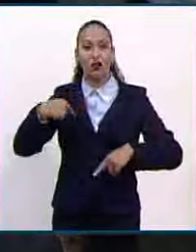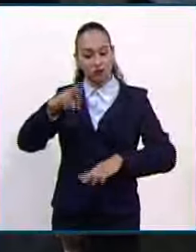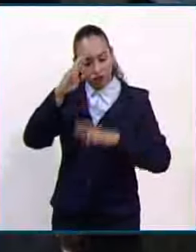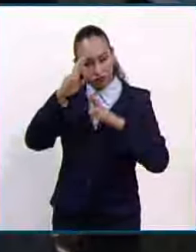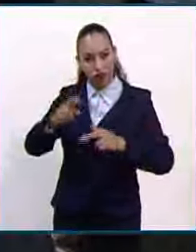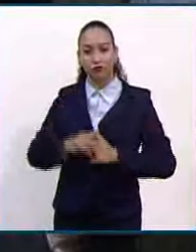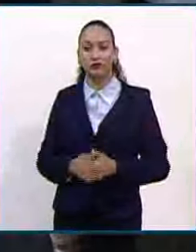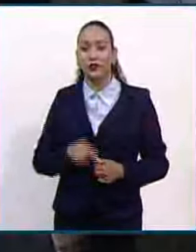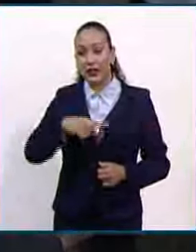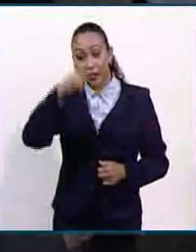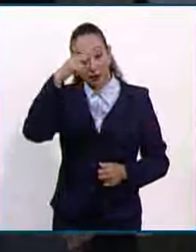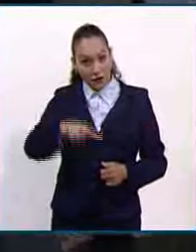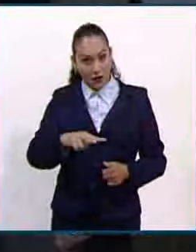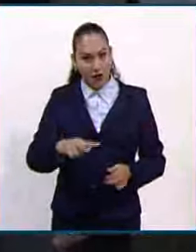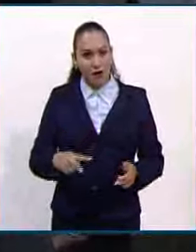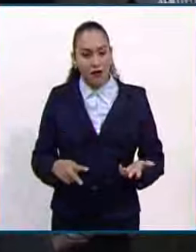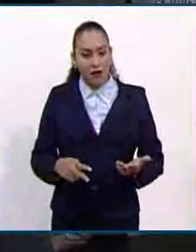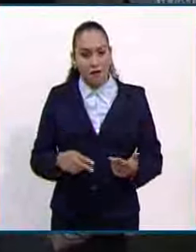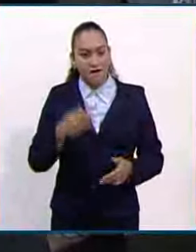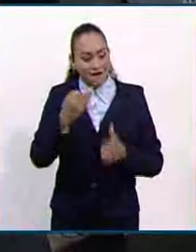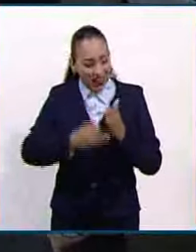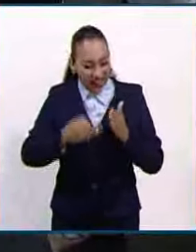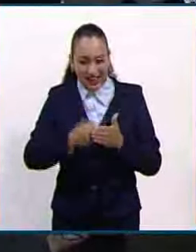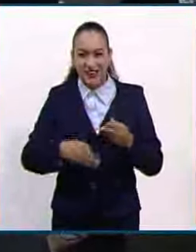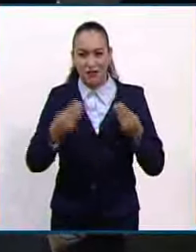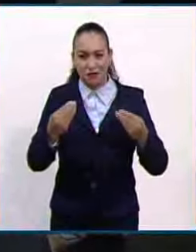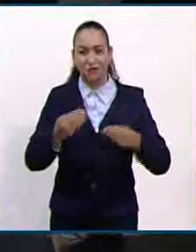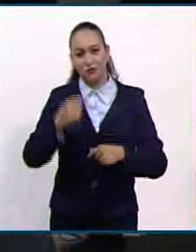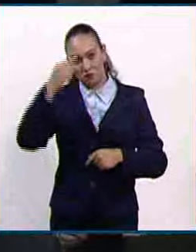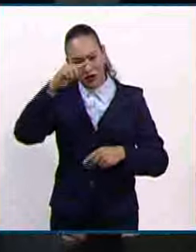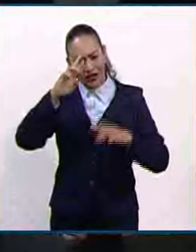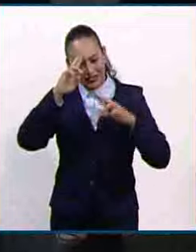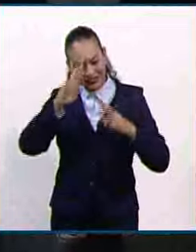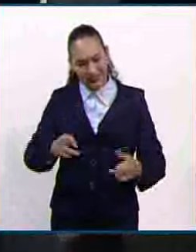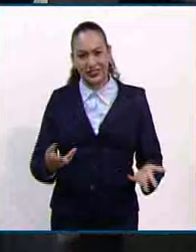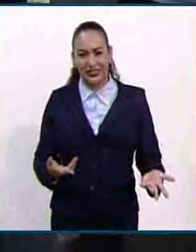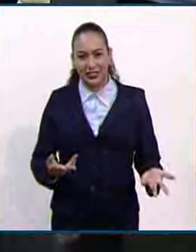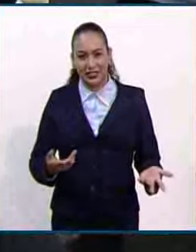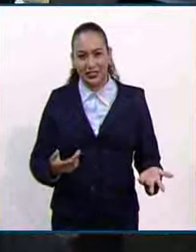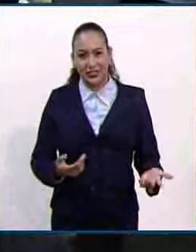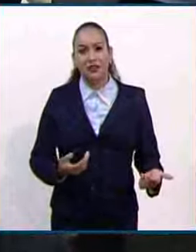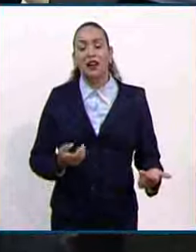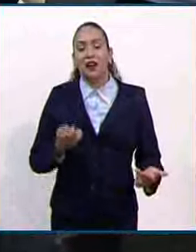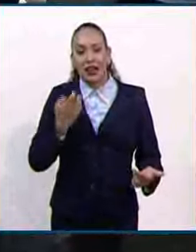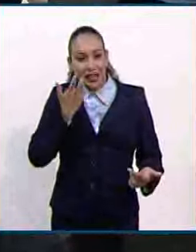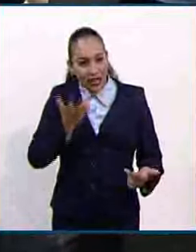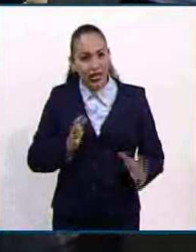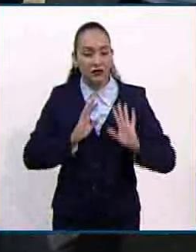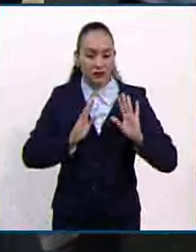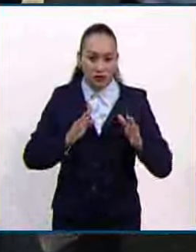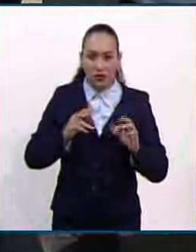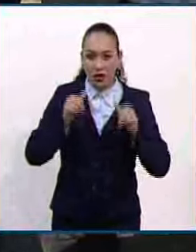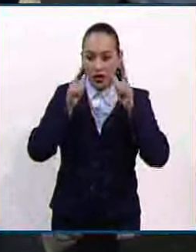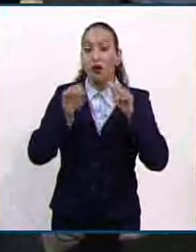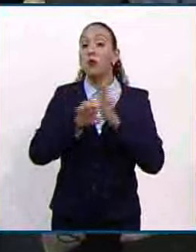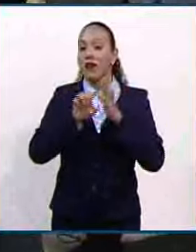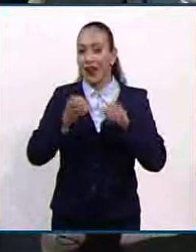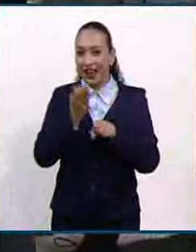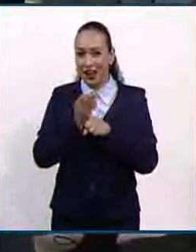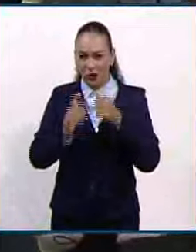nuestro país todavía no están sentadas las bases para esa propuesta. Como están ahorita los